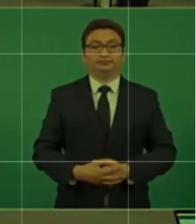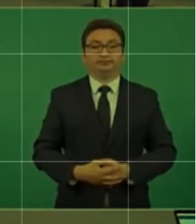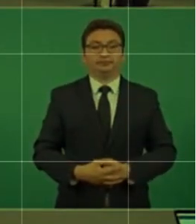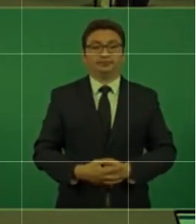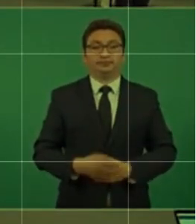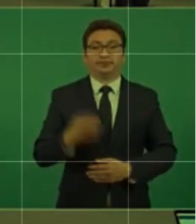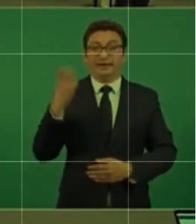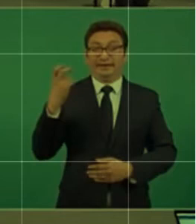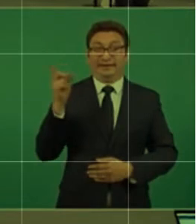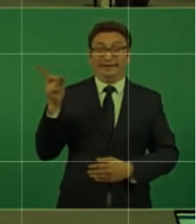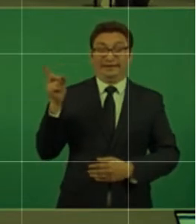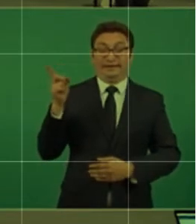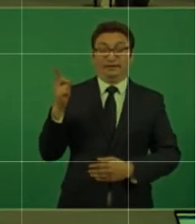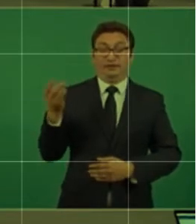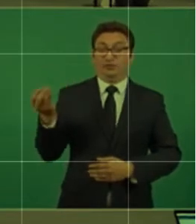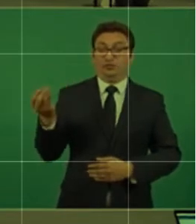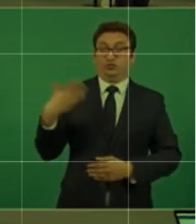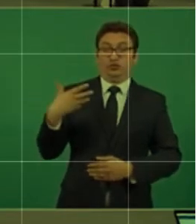Esto me lo envió